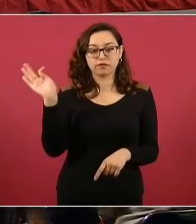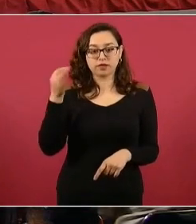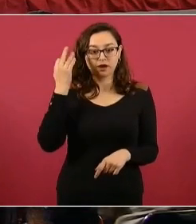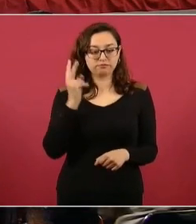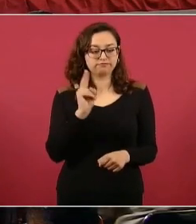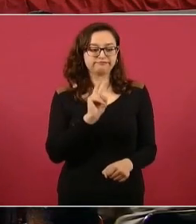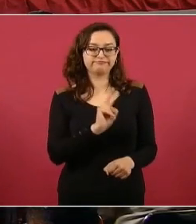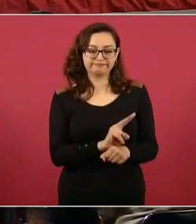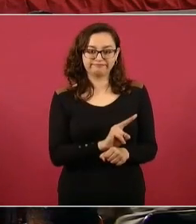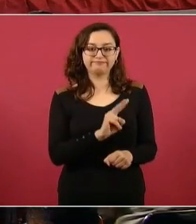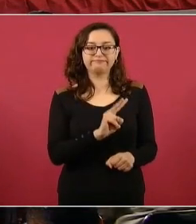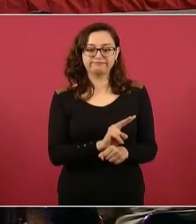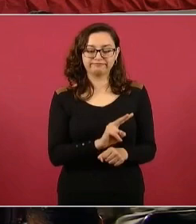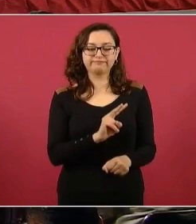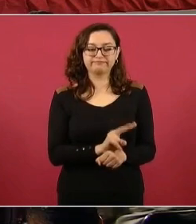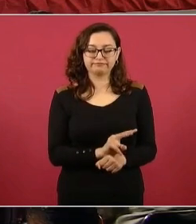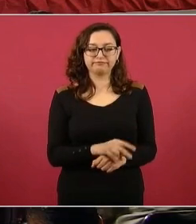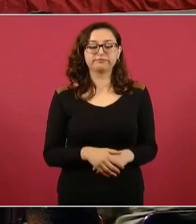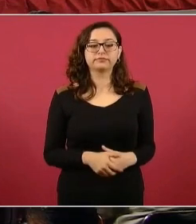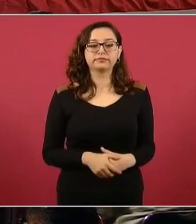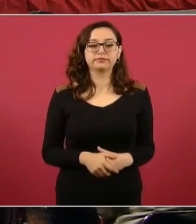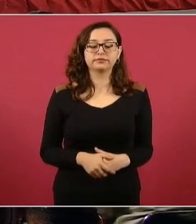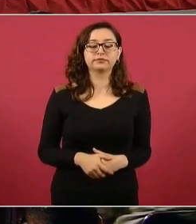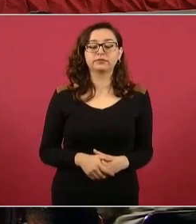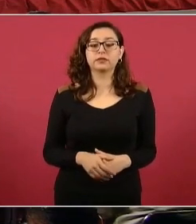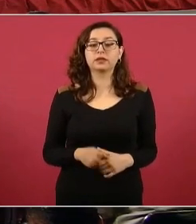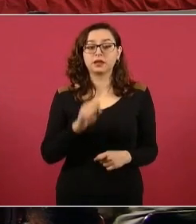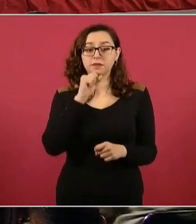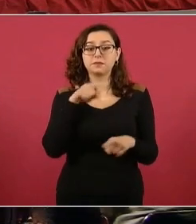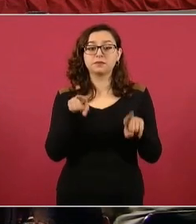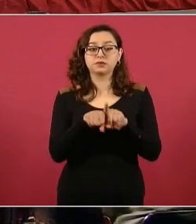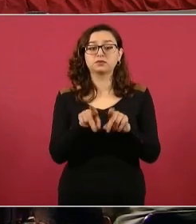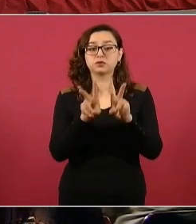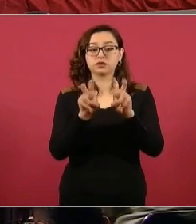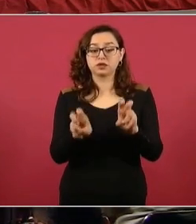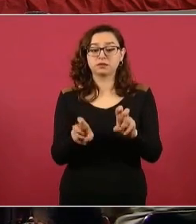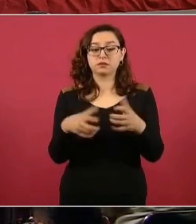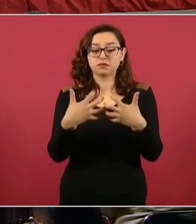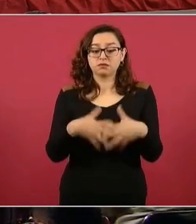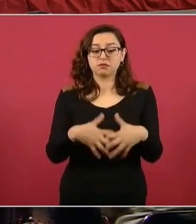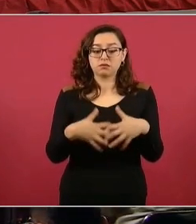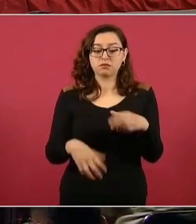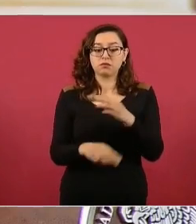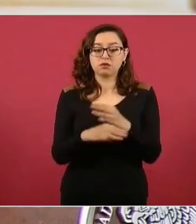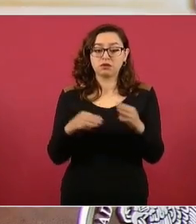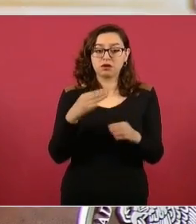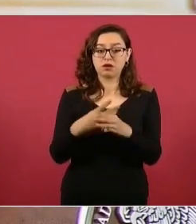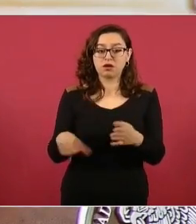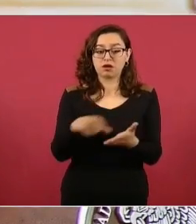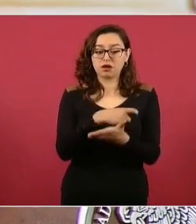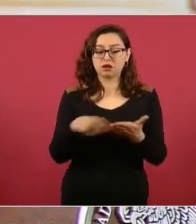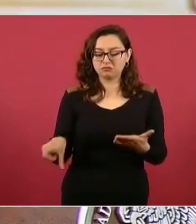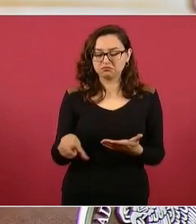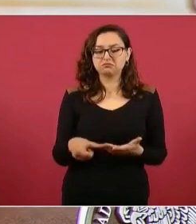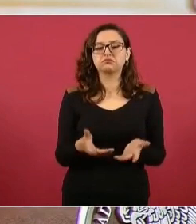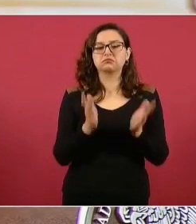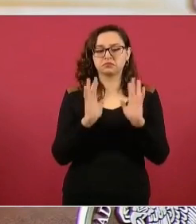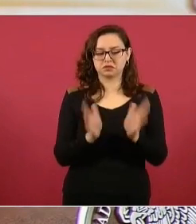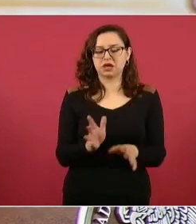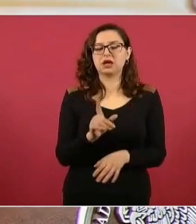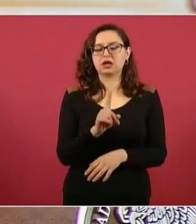hospitales y también en cuanto a equipamiento estamos en el proceso de compra y adquisición de 4.135